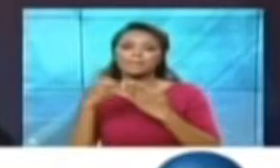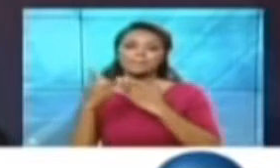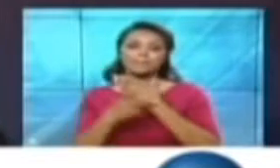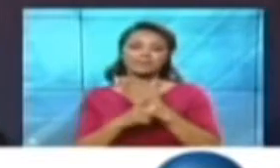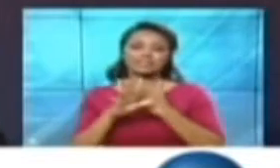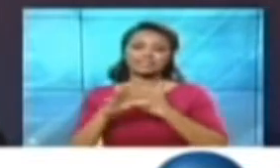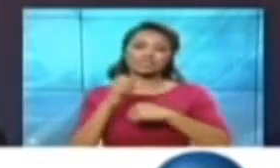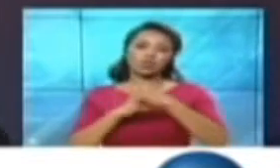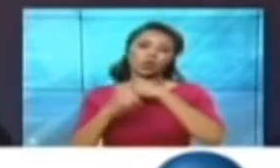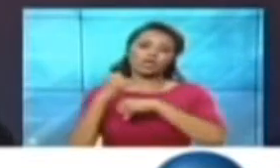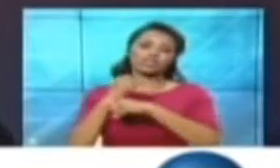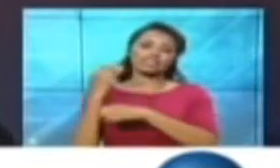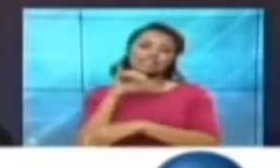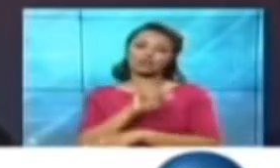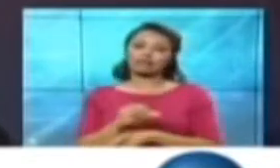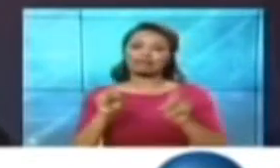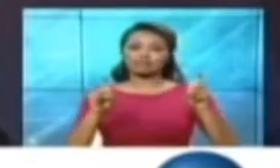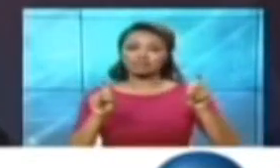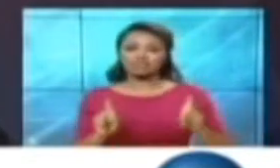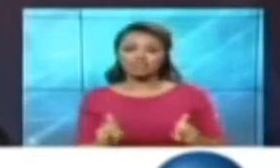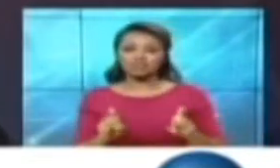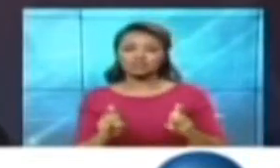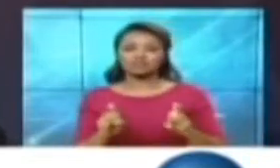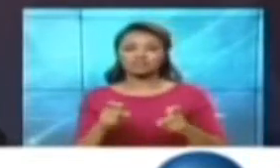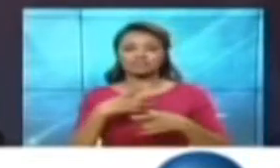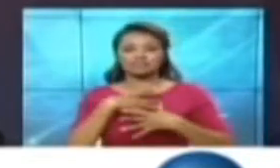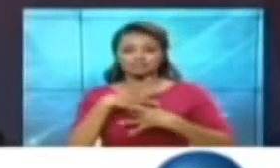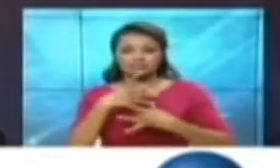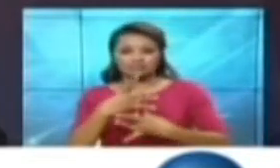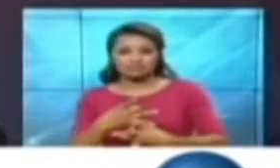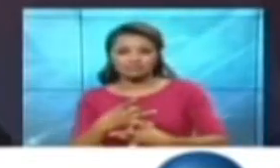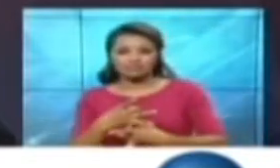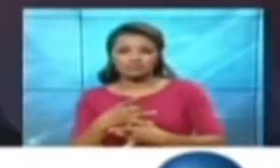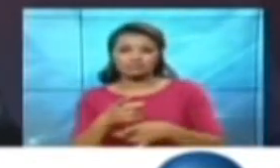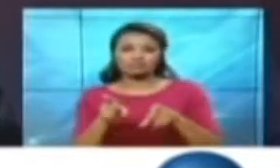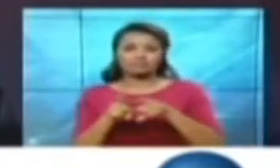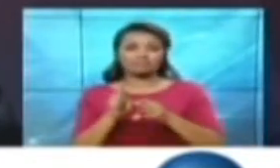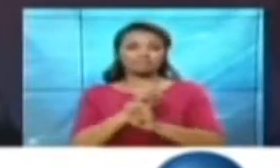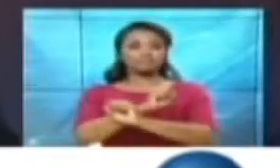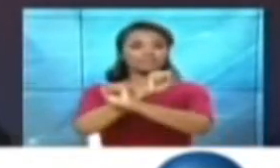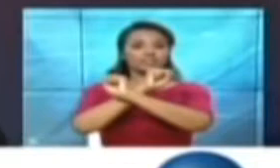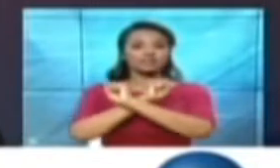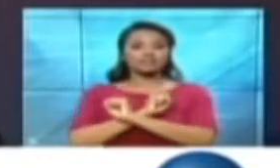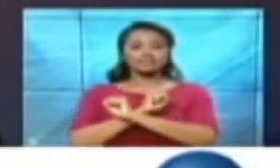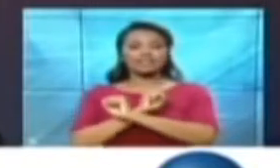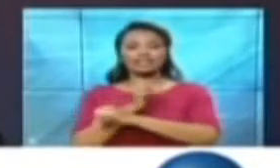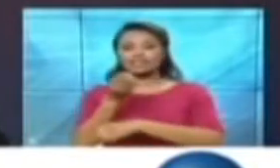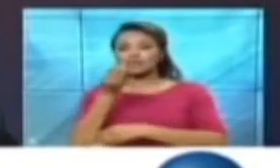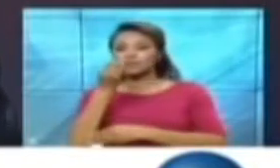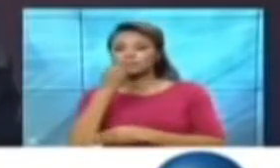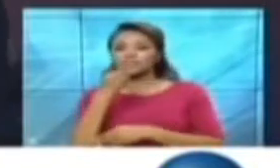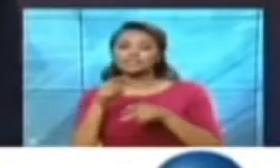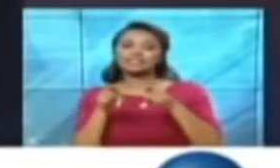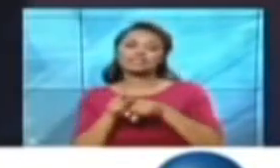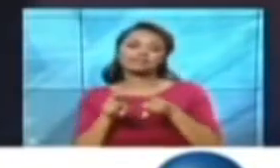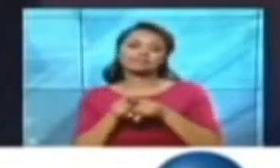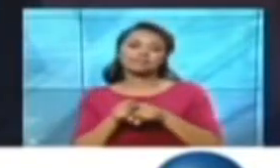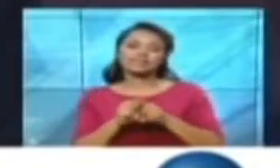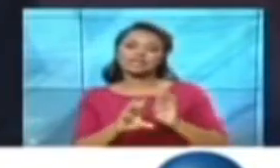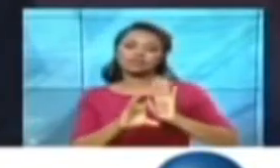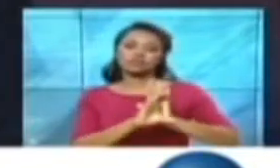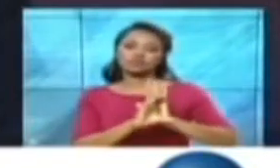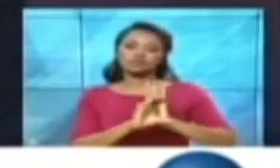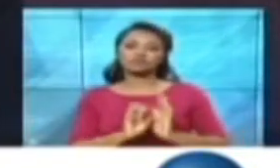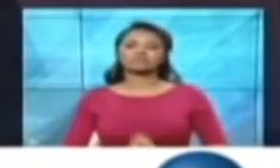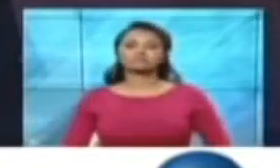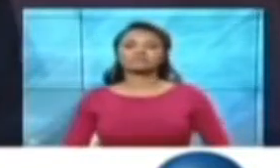cada cinco años en educación en salud en seguridad alimentaria y en constituyente